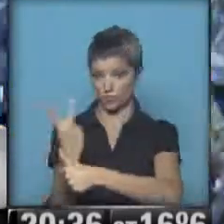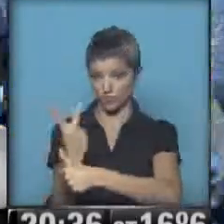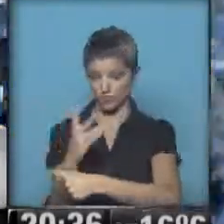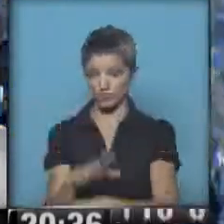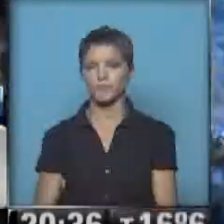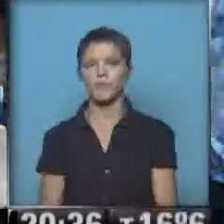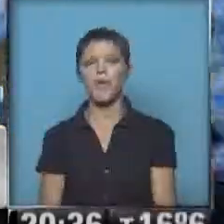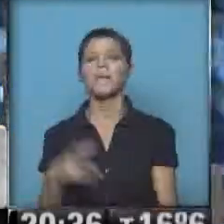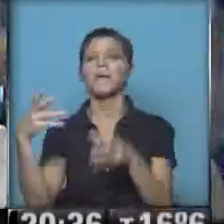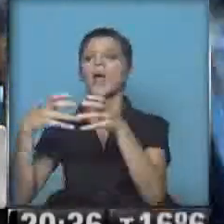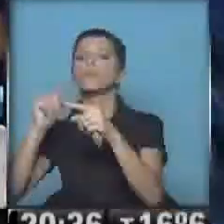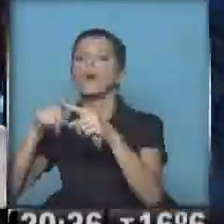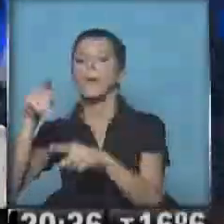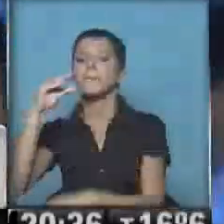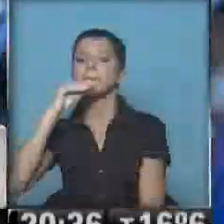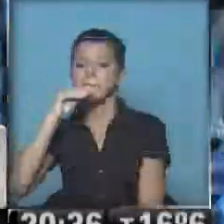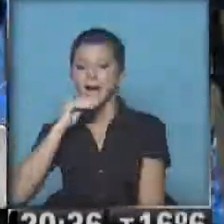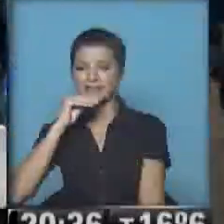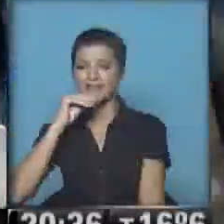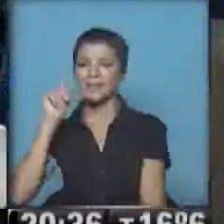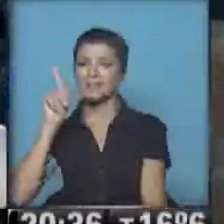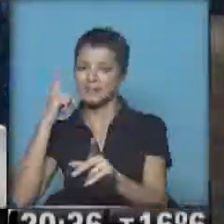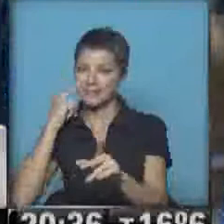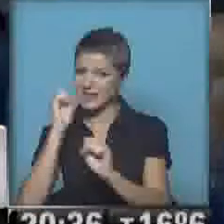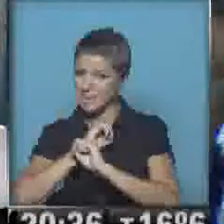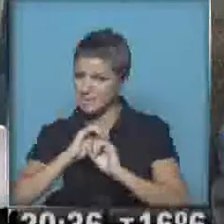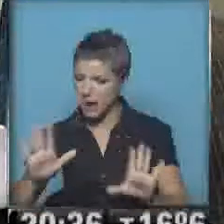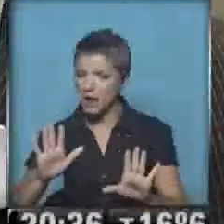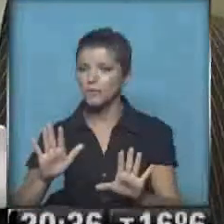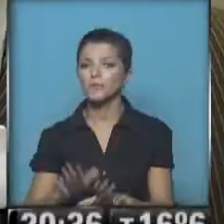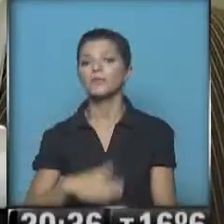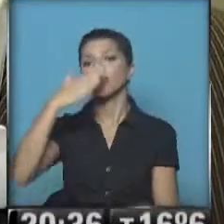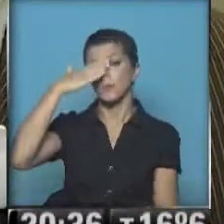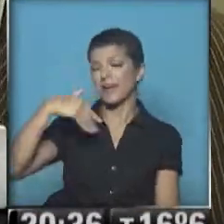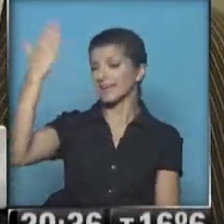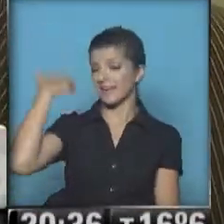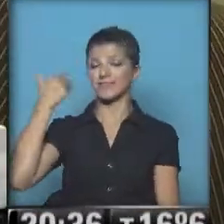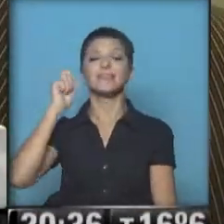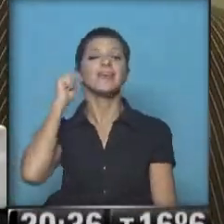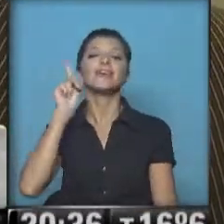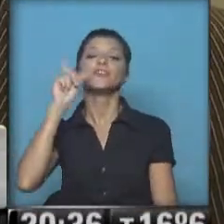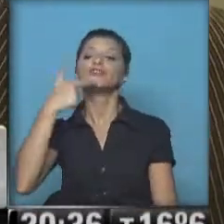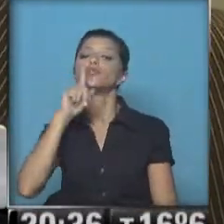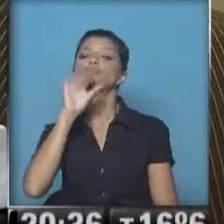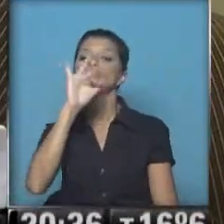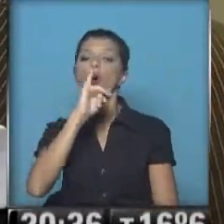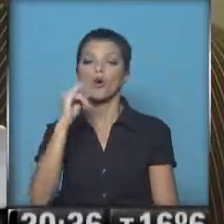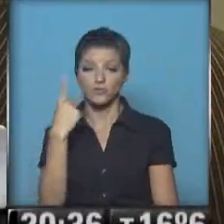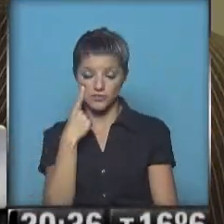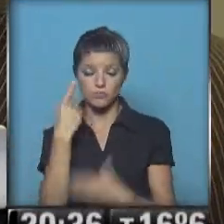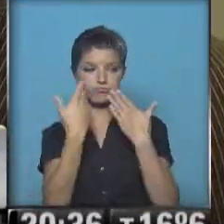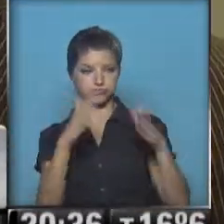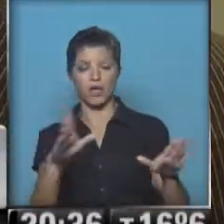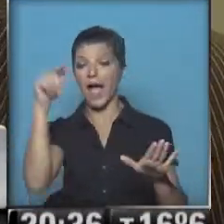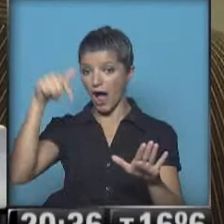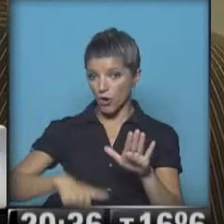Para el masismo, no son días de buenas noticias. Después del portazo de Darío Giustosi, ahora la